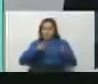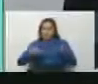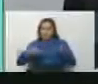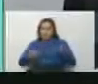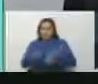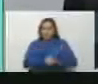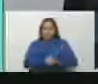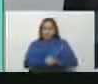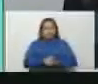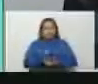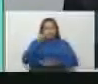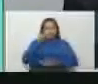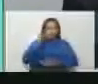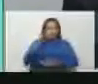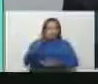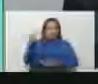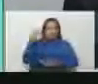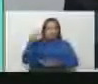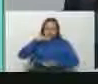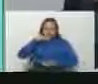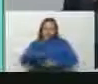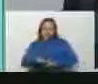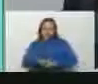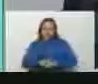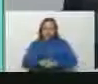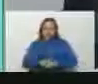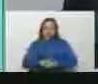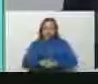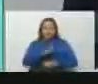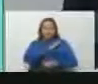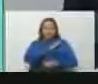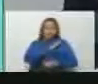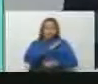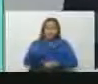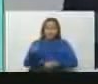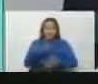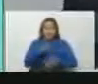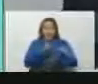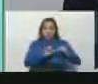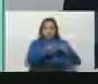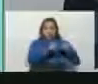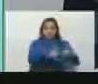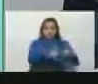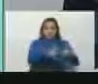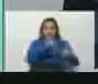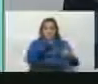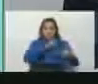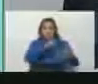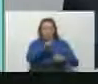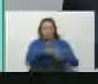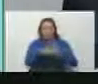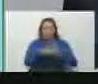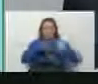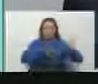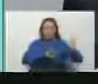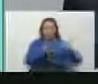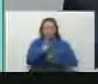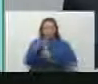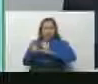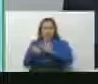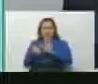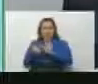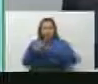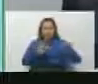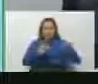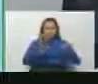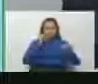uno hace esa mirada retrospectiva de la historia republicana de Venezuela, sobre todo arrancando en esos años, en 1806, uno se da cuenta que